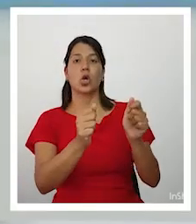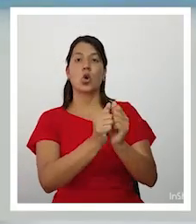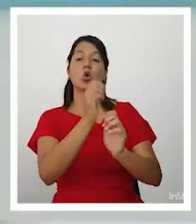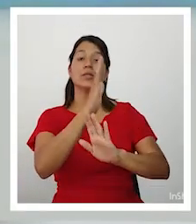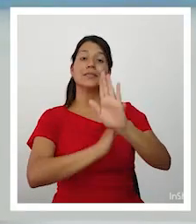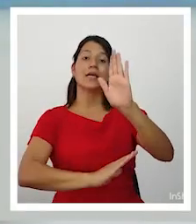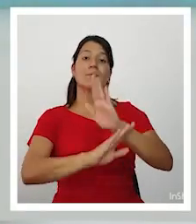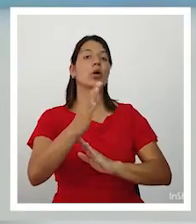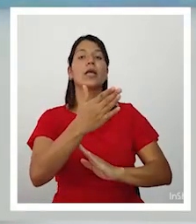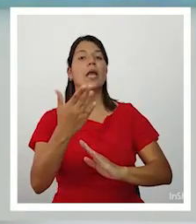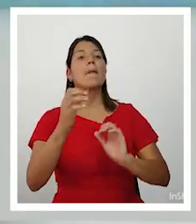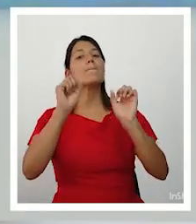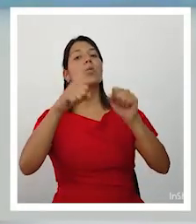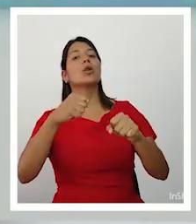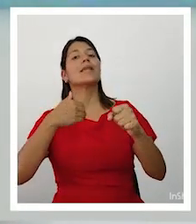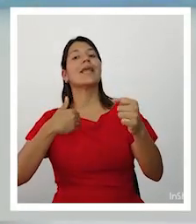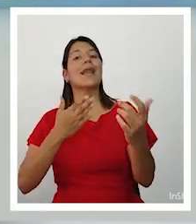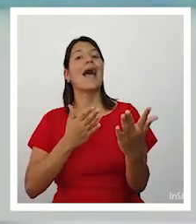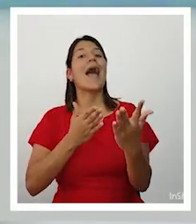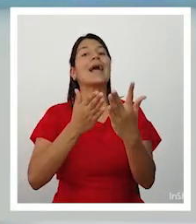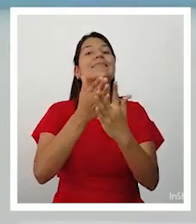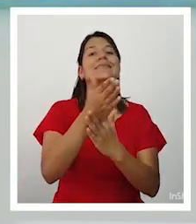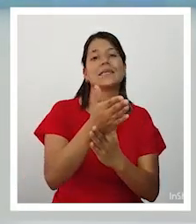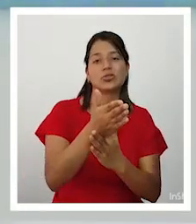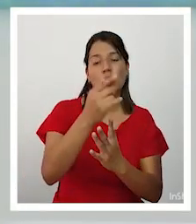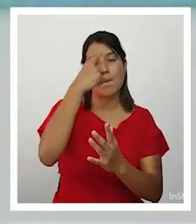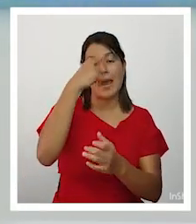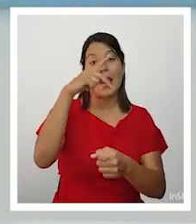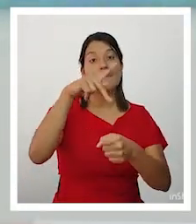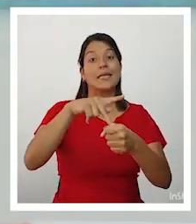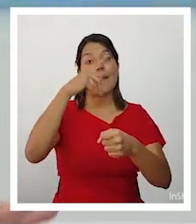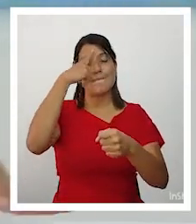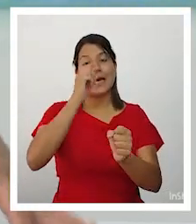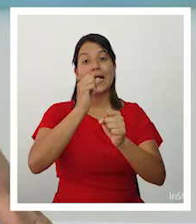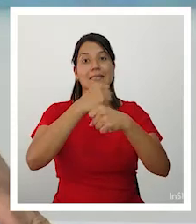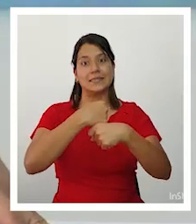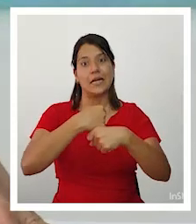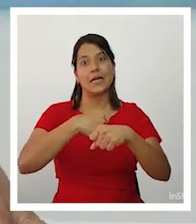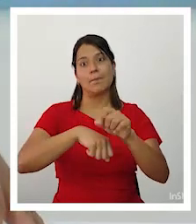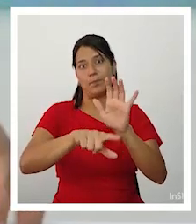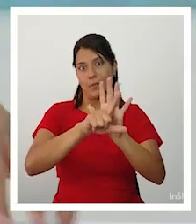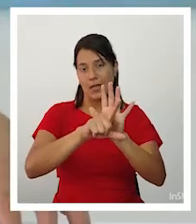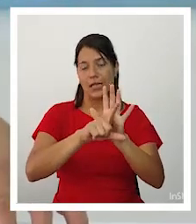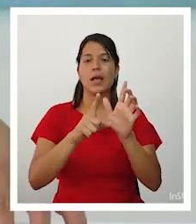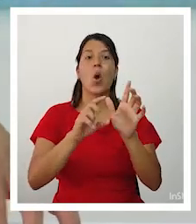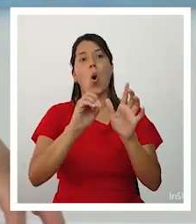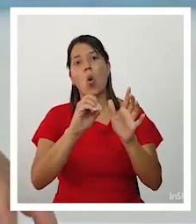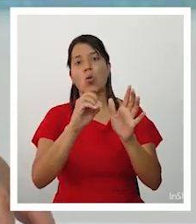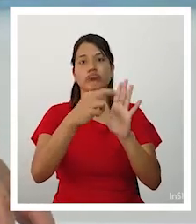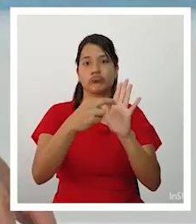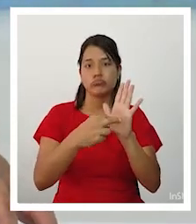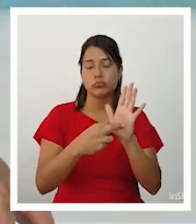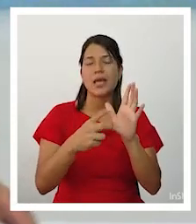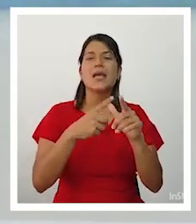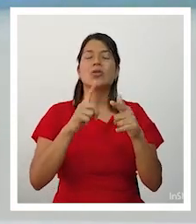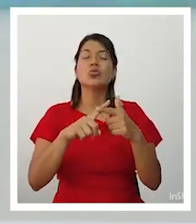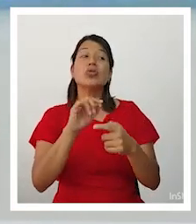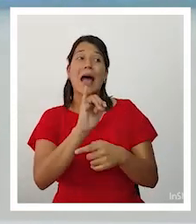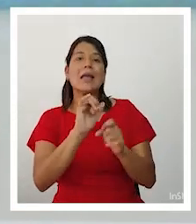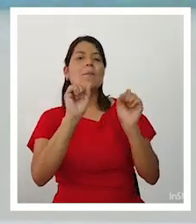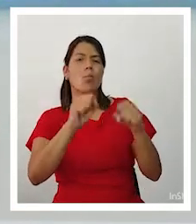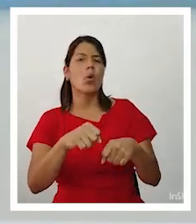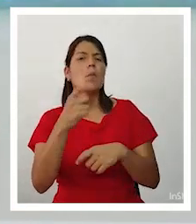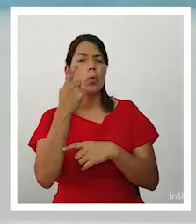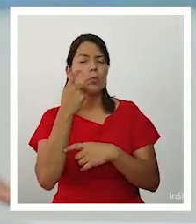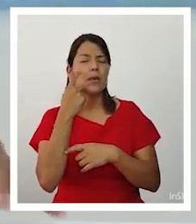la participación política, ¿verdad? Y ahí es una de las cosas en las que vemos en donde en estos